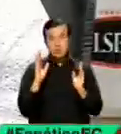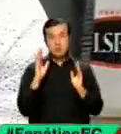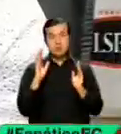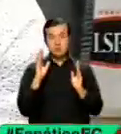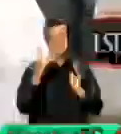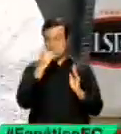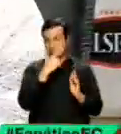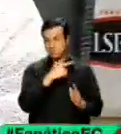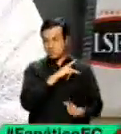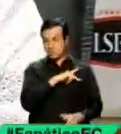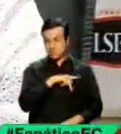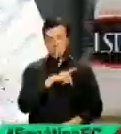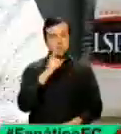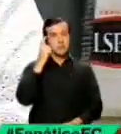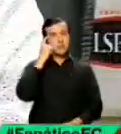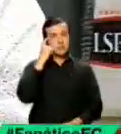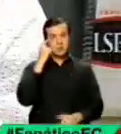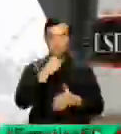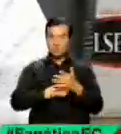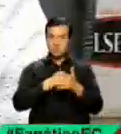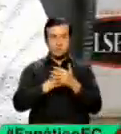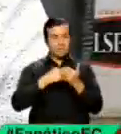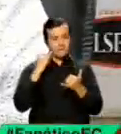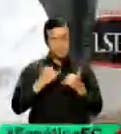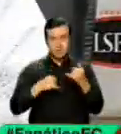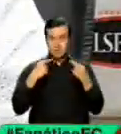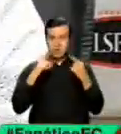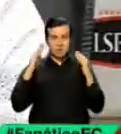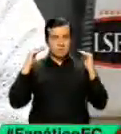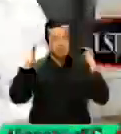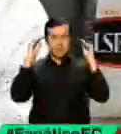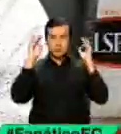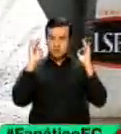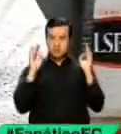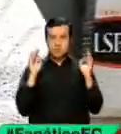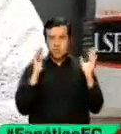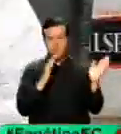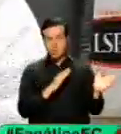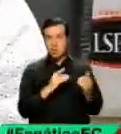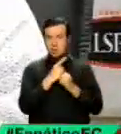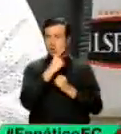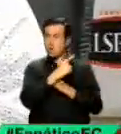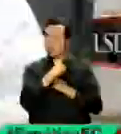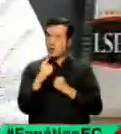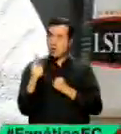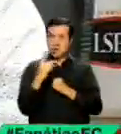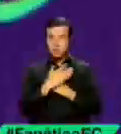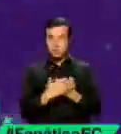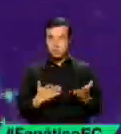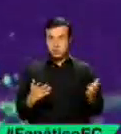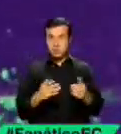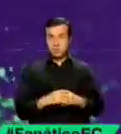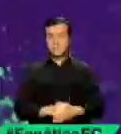la personalidad y el carácter para encarar estas finales con el máximo que podamos dar cada uno de los que estamos en ligas.